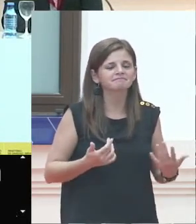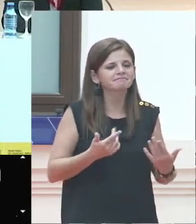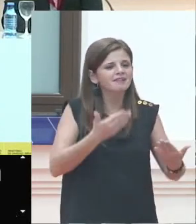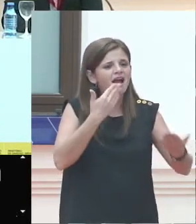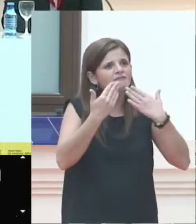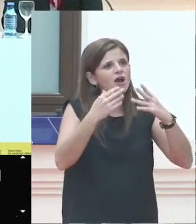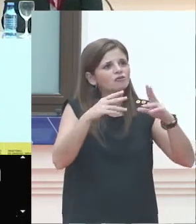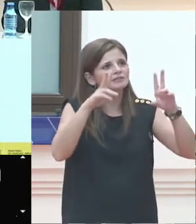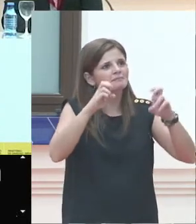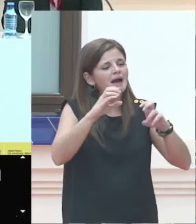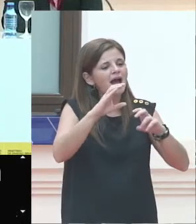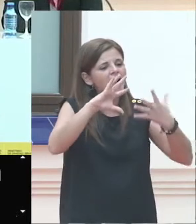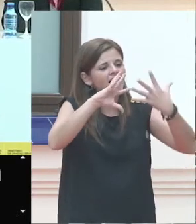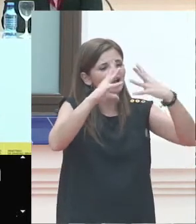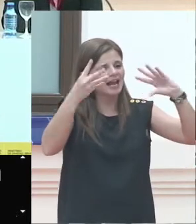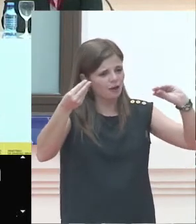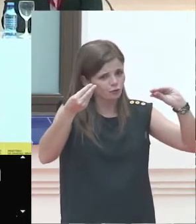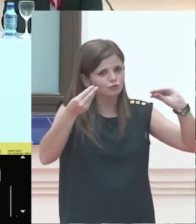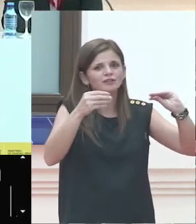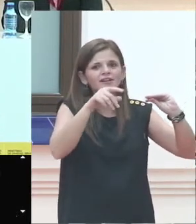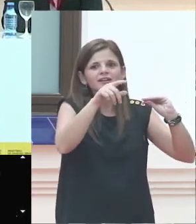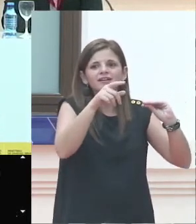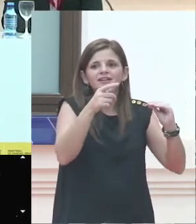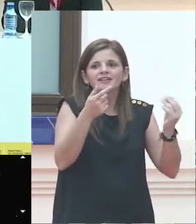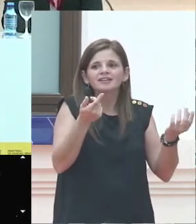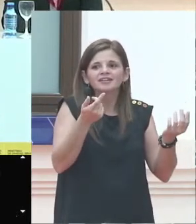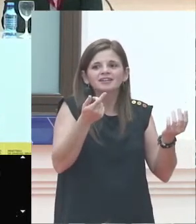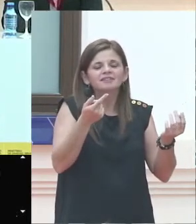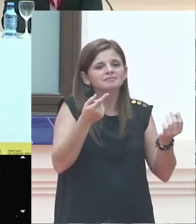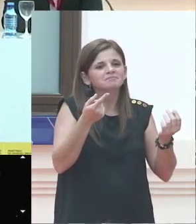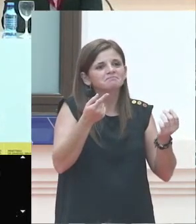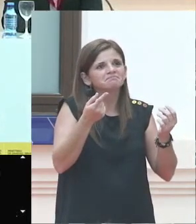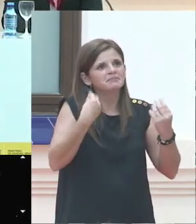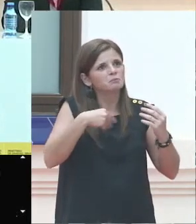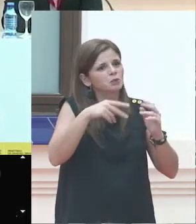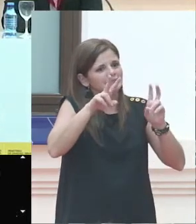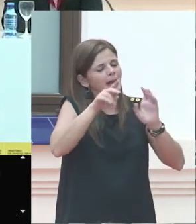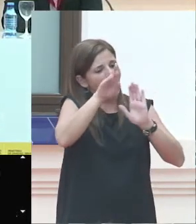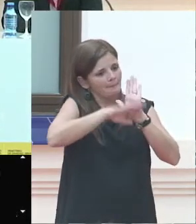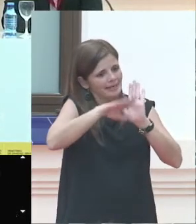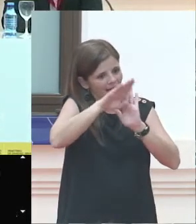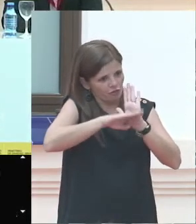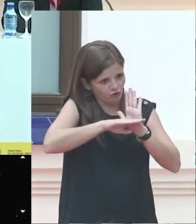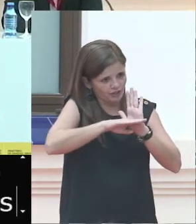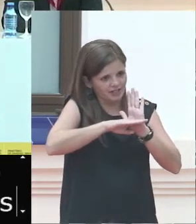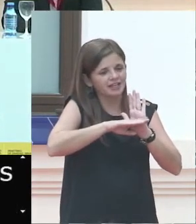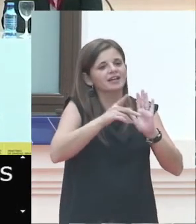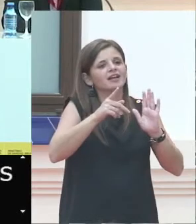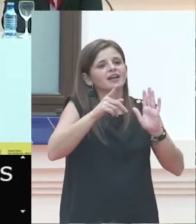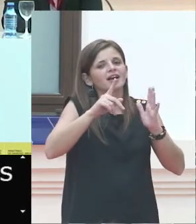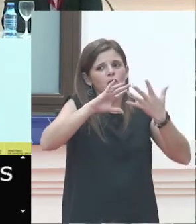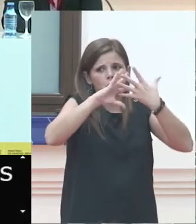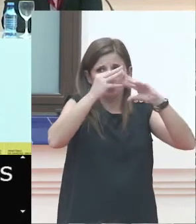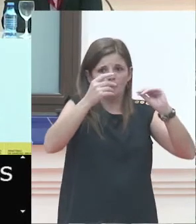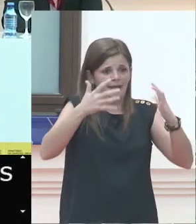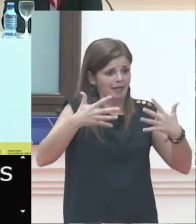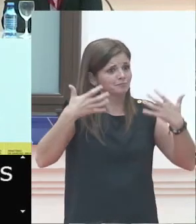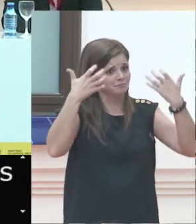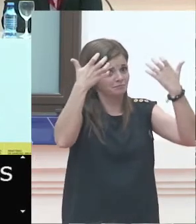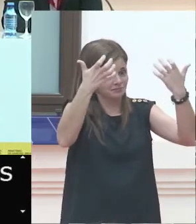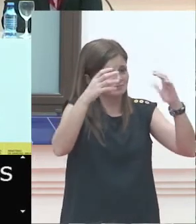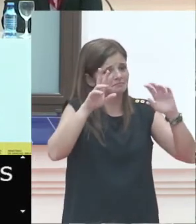Hola, buenas tardes. Bueno, primero, excelentes exposiciones las de los ponentes. La pregunta que quería hacer realmente me da lo mismo quien